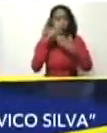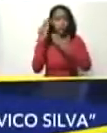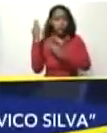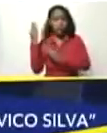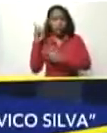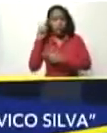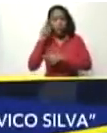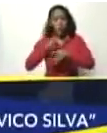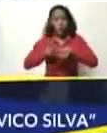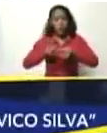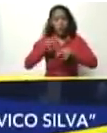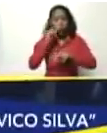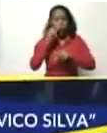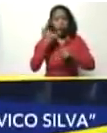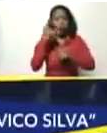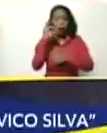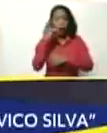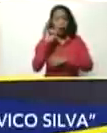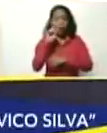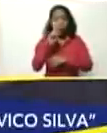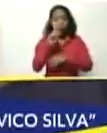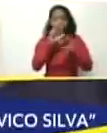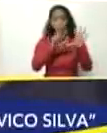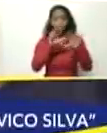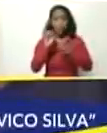en los niños llevamos un